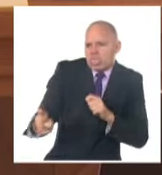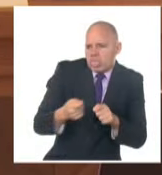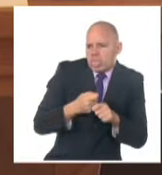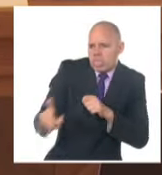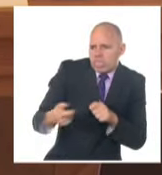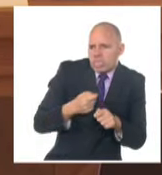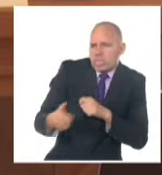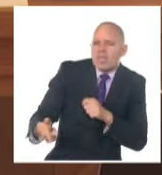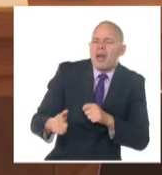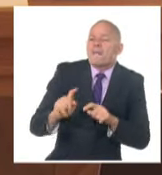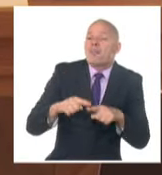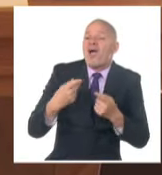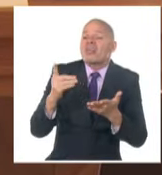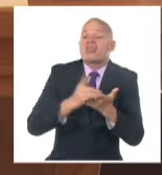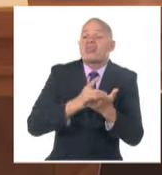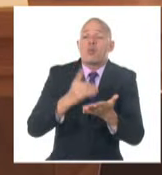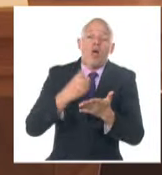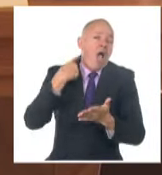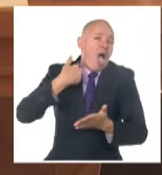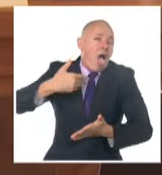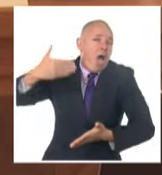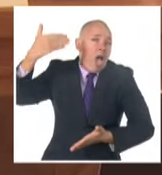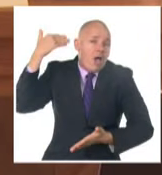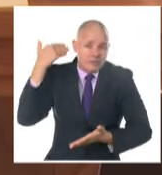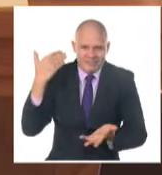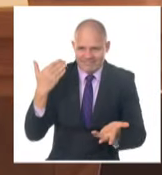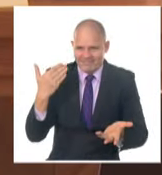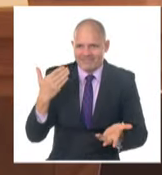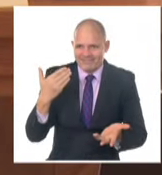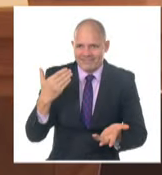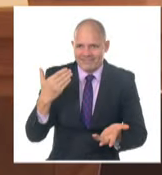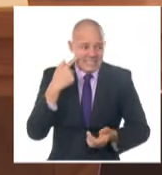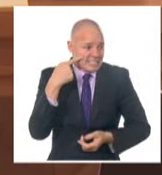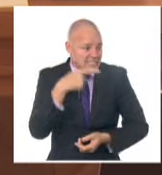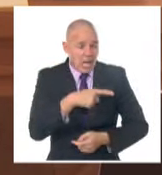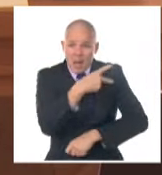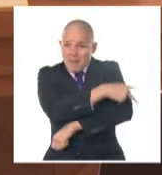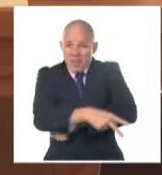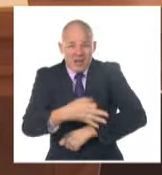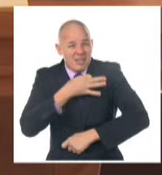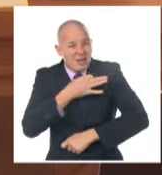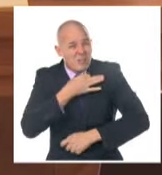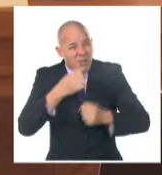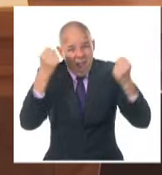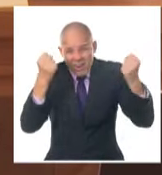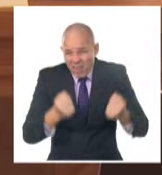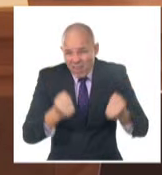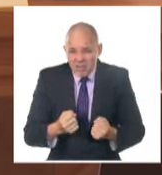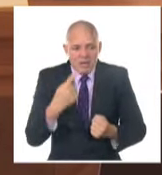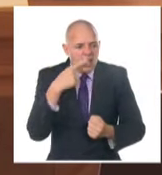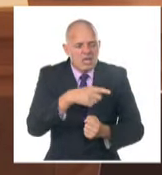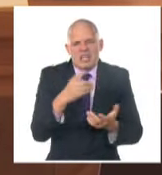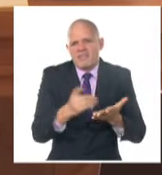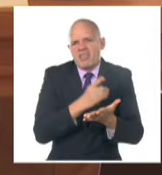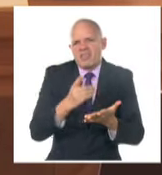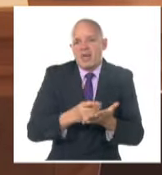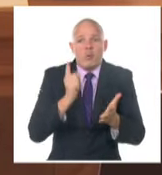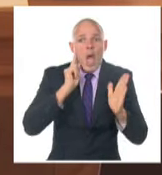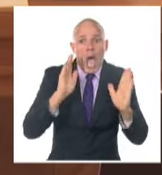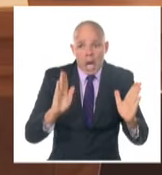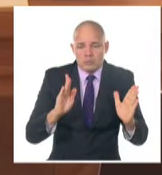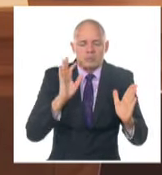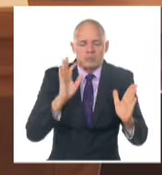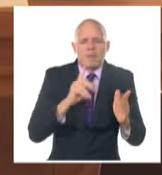externa, y que los países menos adelantados abonen tasas de interés